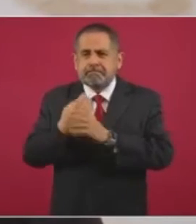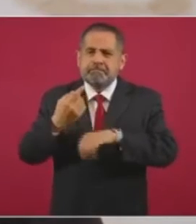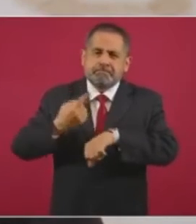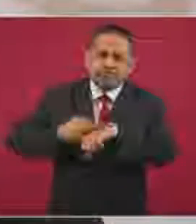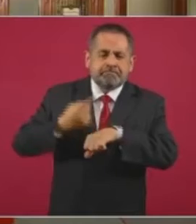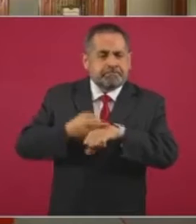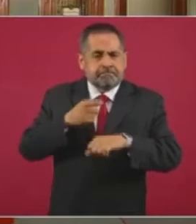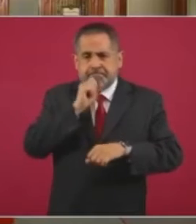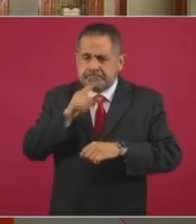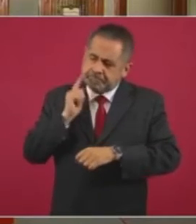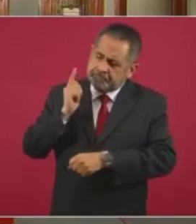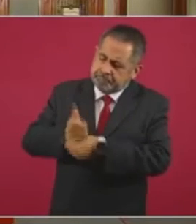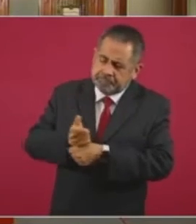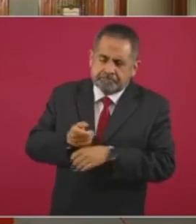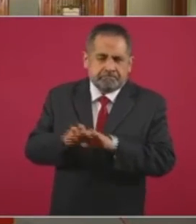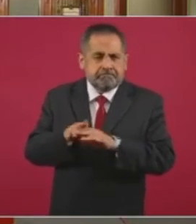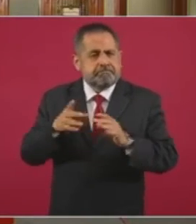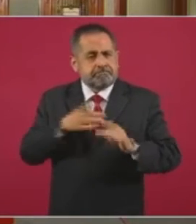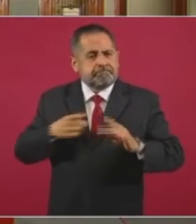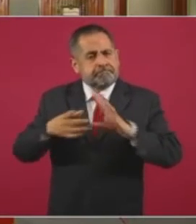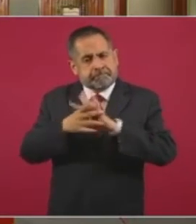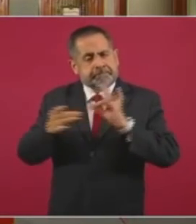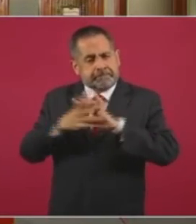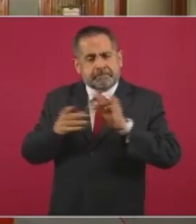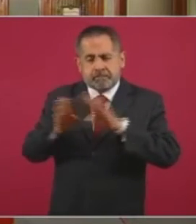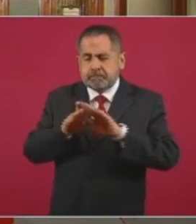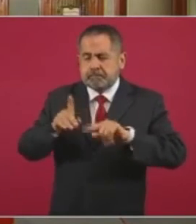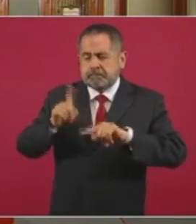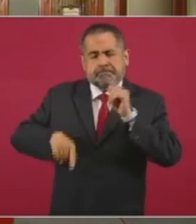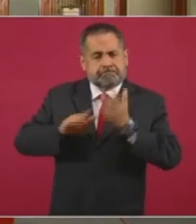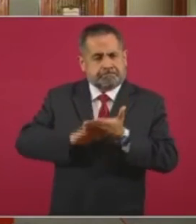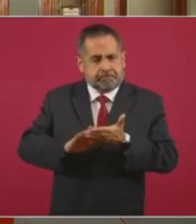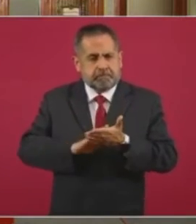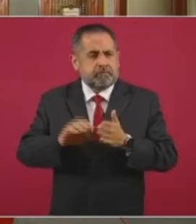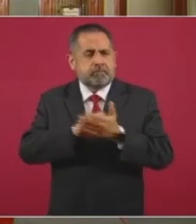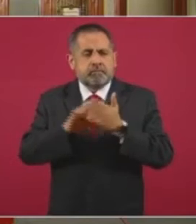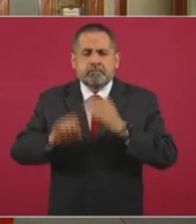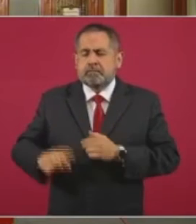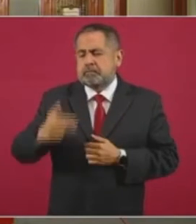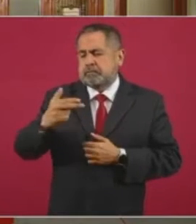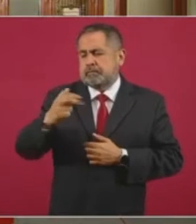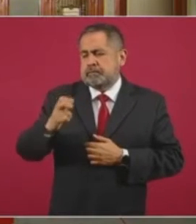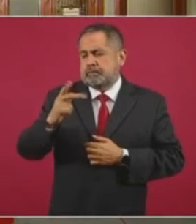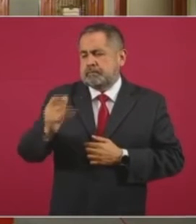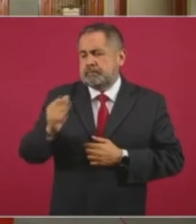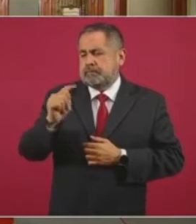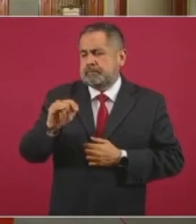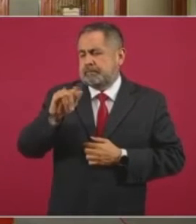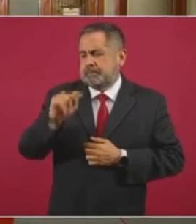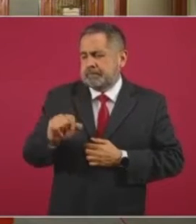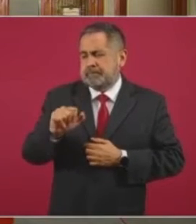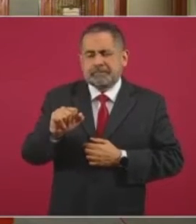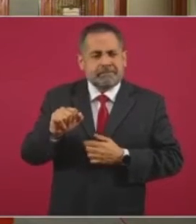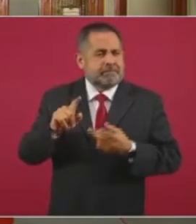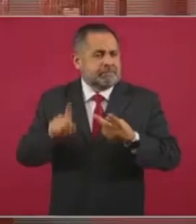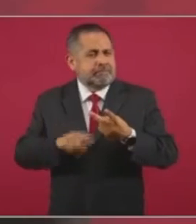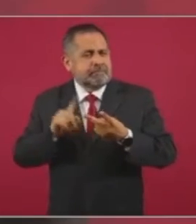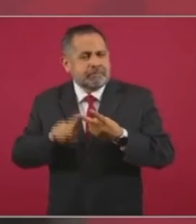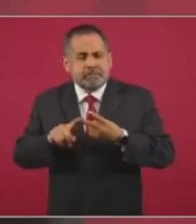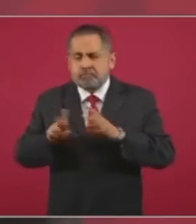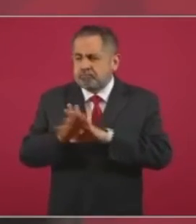también describir y descartar, como serían las hepatitis virales. La vinculación